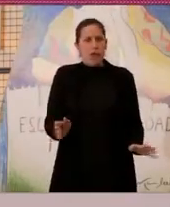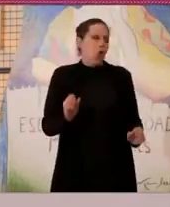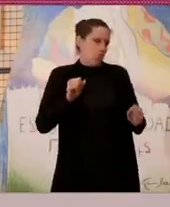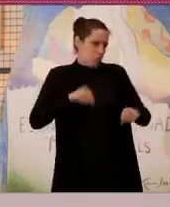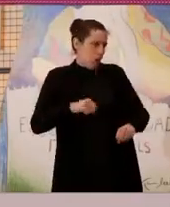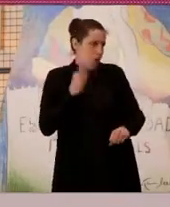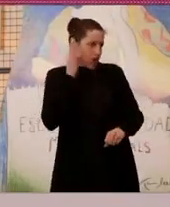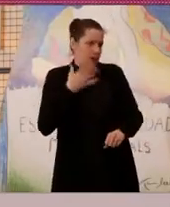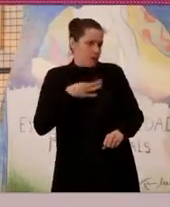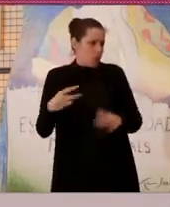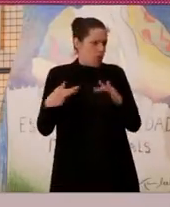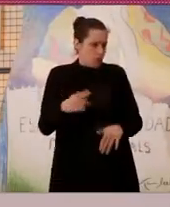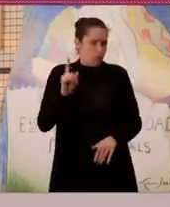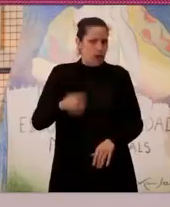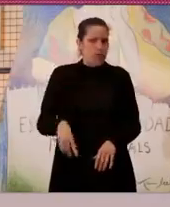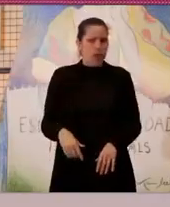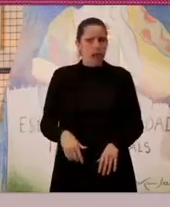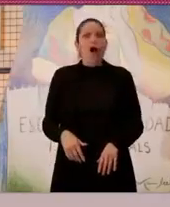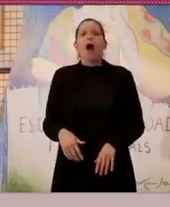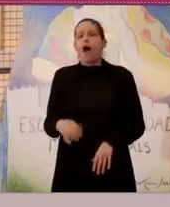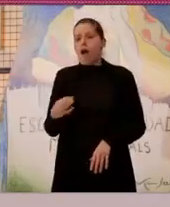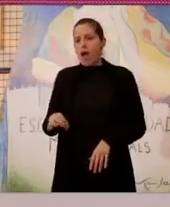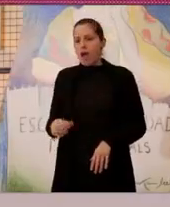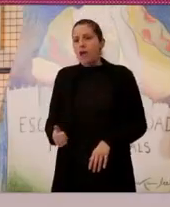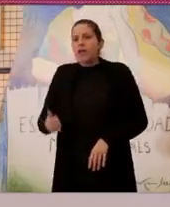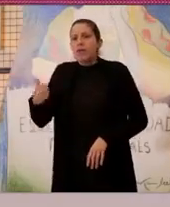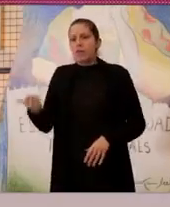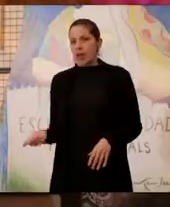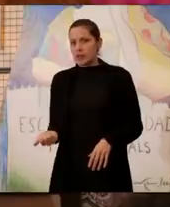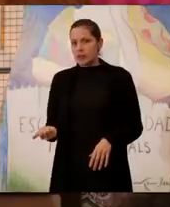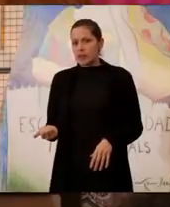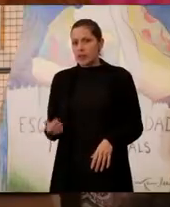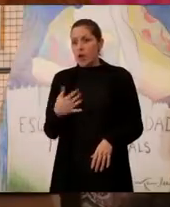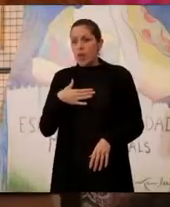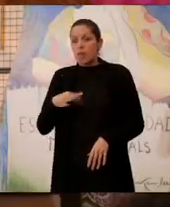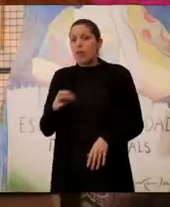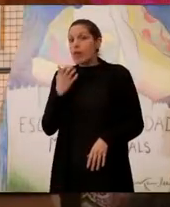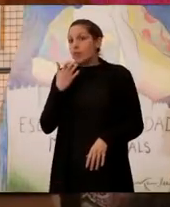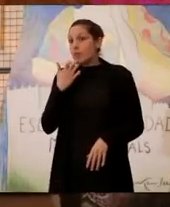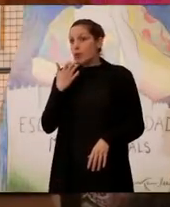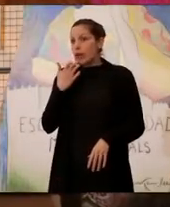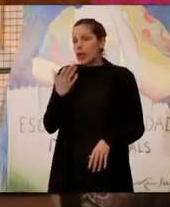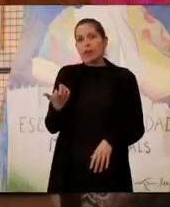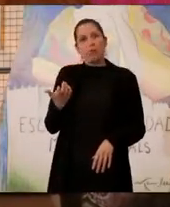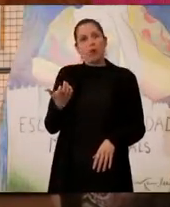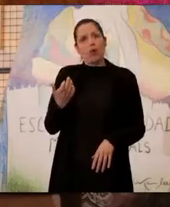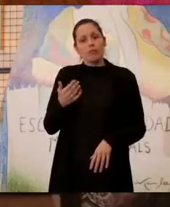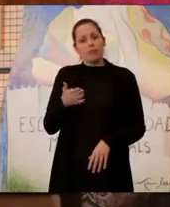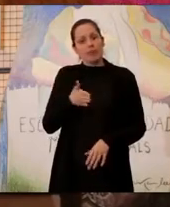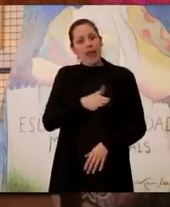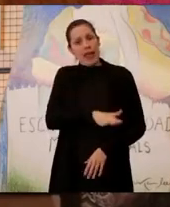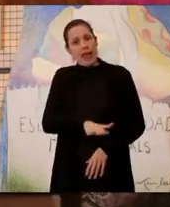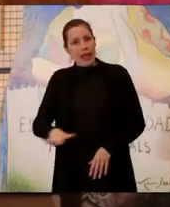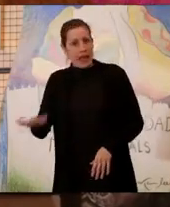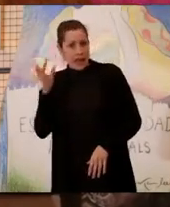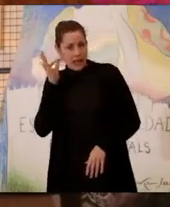qué más que otra cosa puede ser bueno Pues a lo mejor las niñas podrían jugar a muñecas e invitar a los niños a jugar a